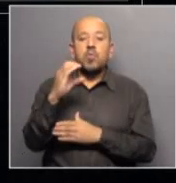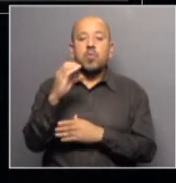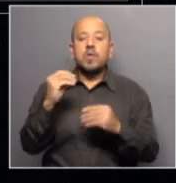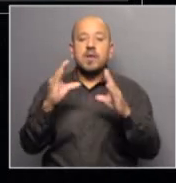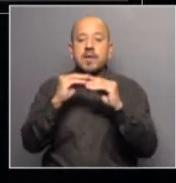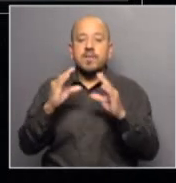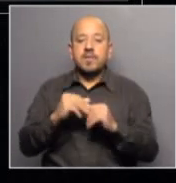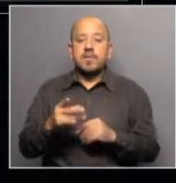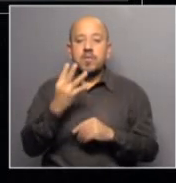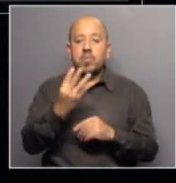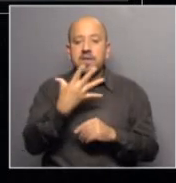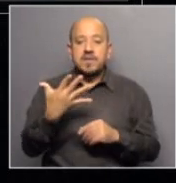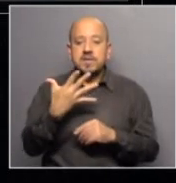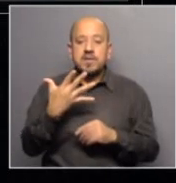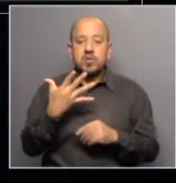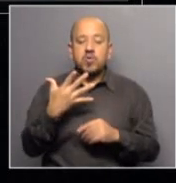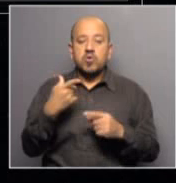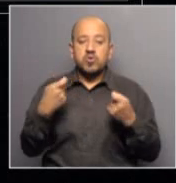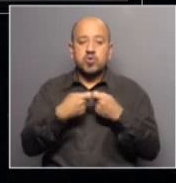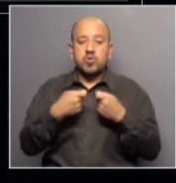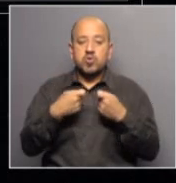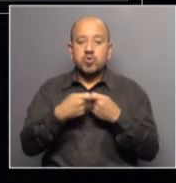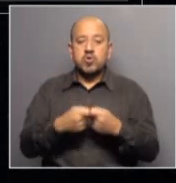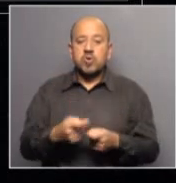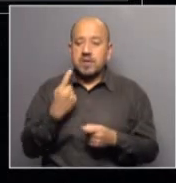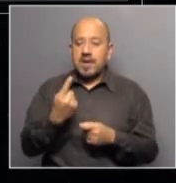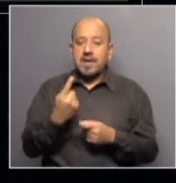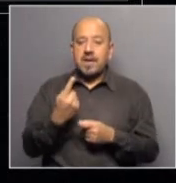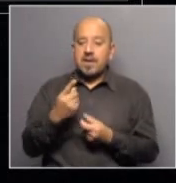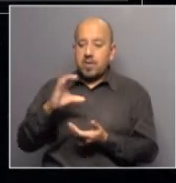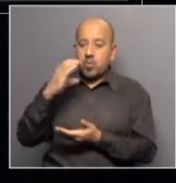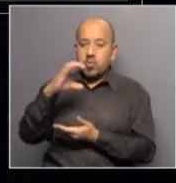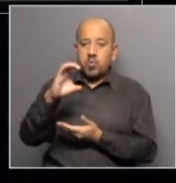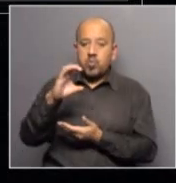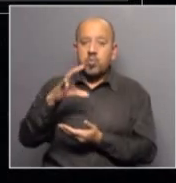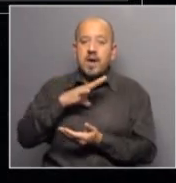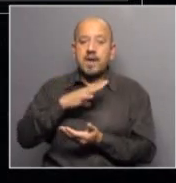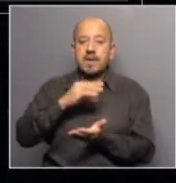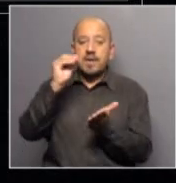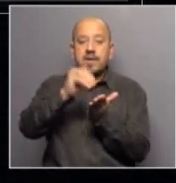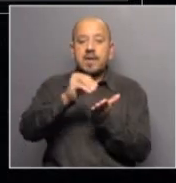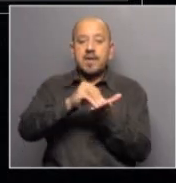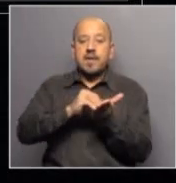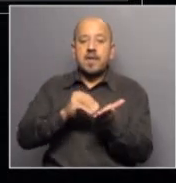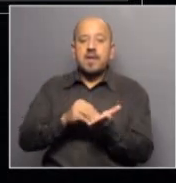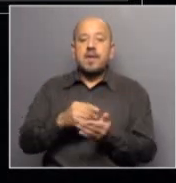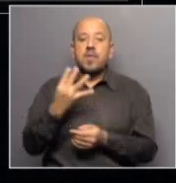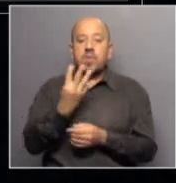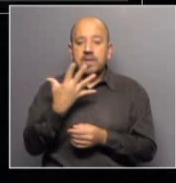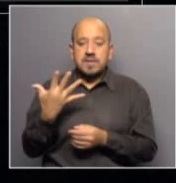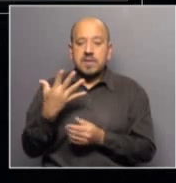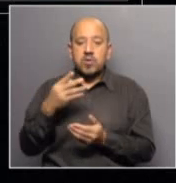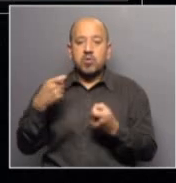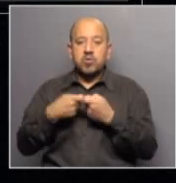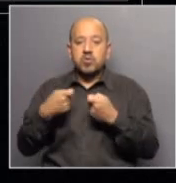abastecen a sus 45 socios. ¿Qué quiere decir esto? Que cada club tiene 45 personas inscriptas, que son las únicas que pueden ir a